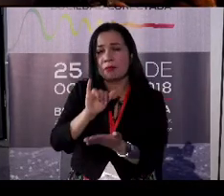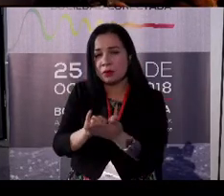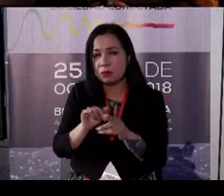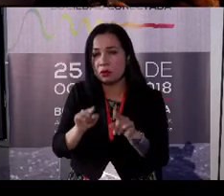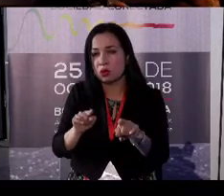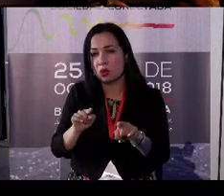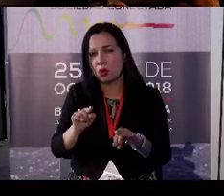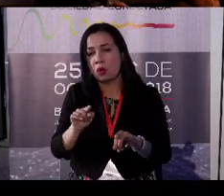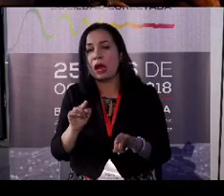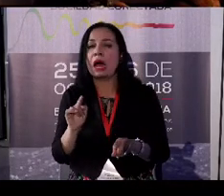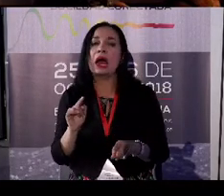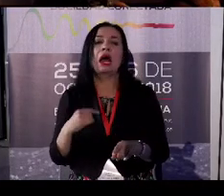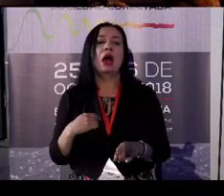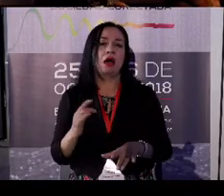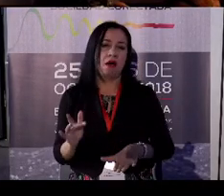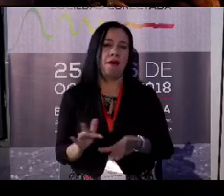incentivos